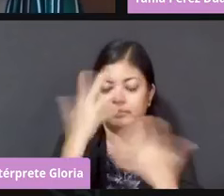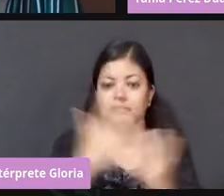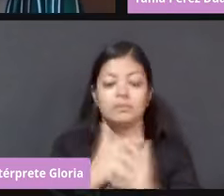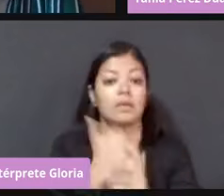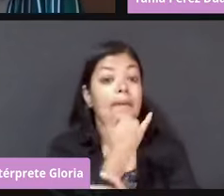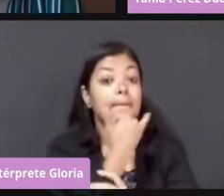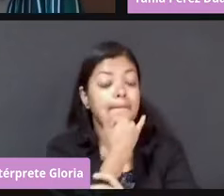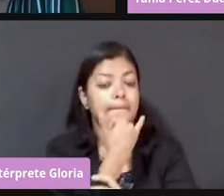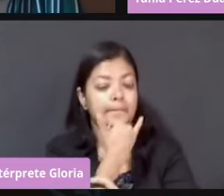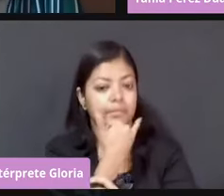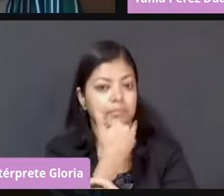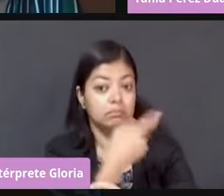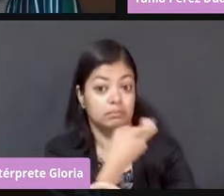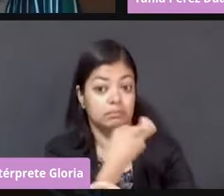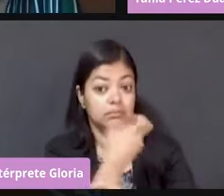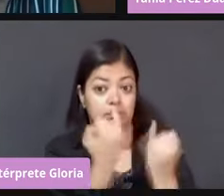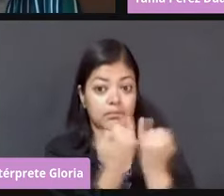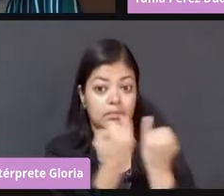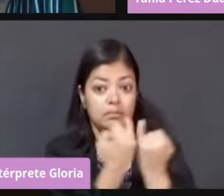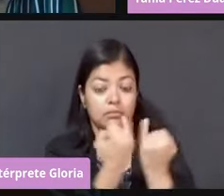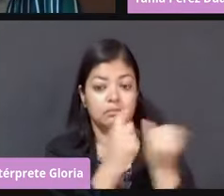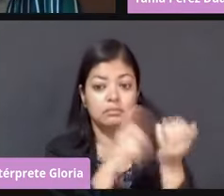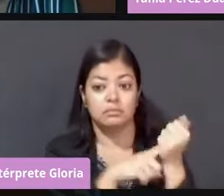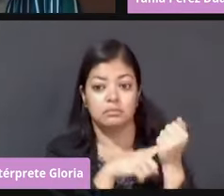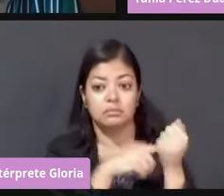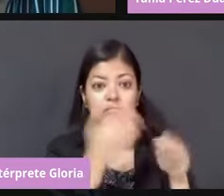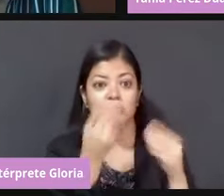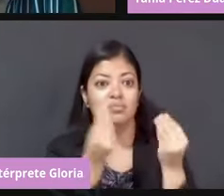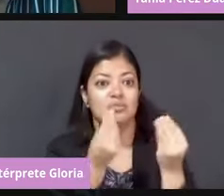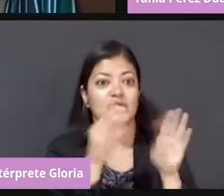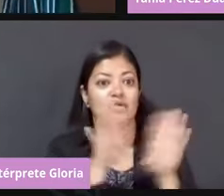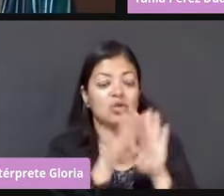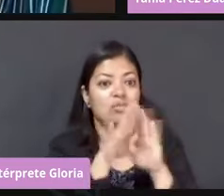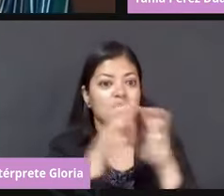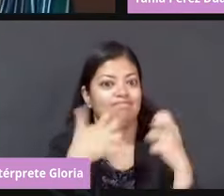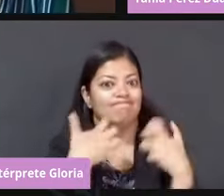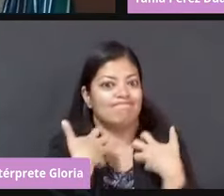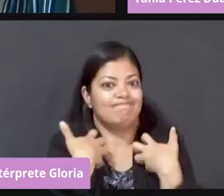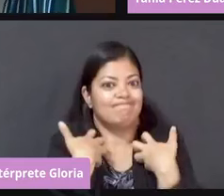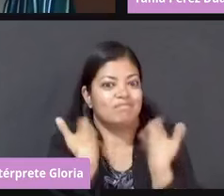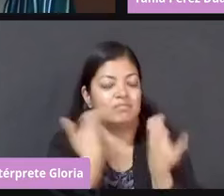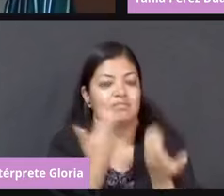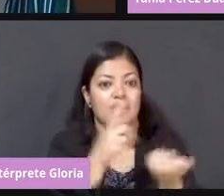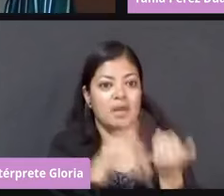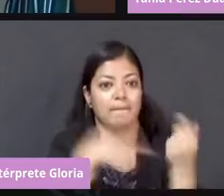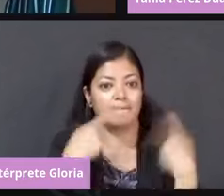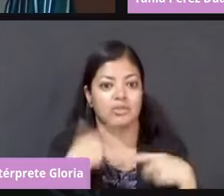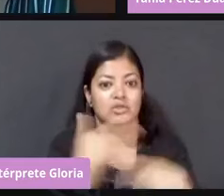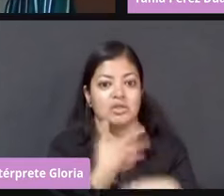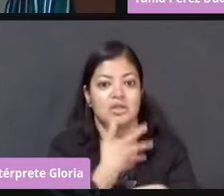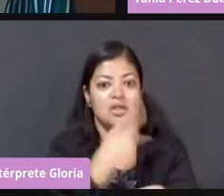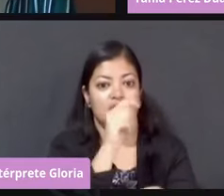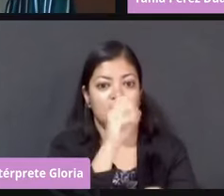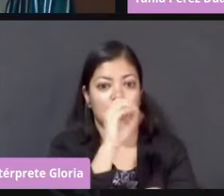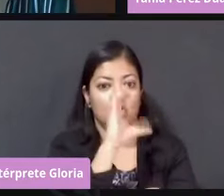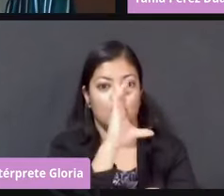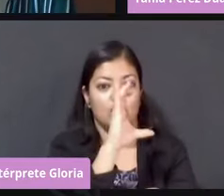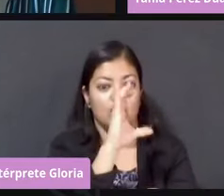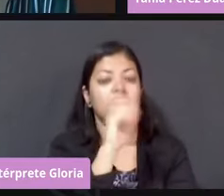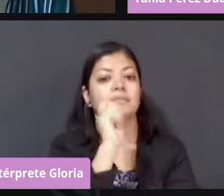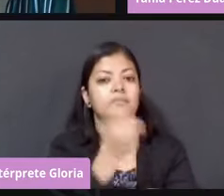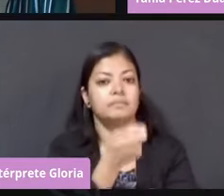Y eso es algo también que es muy frustrante para las personas que padecen de TOC, porque pueden, o sea, el argumento